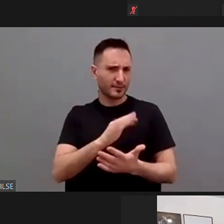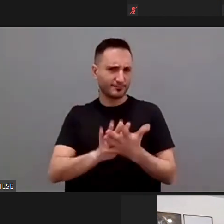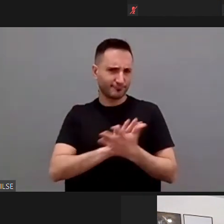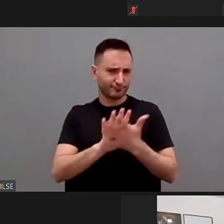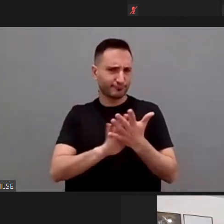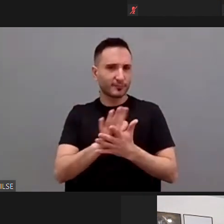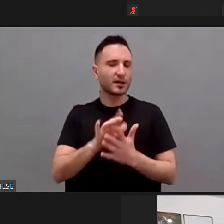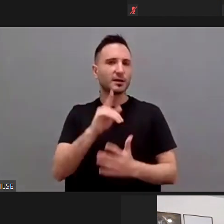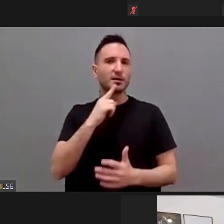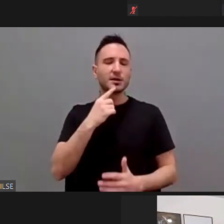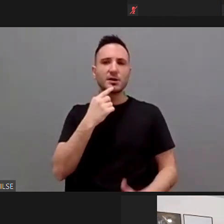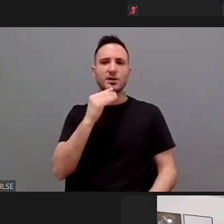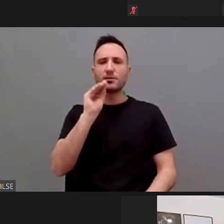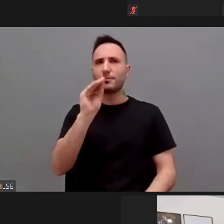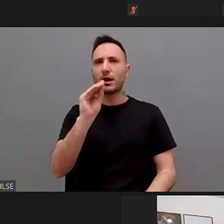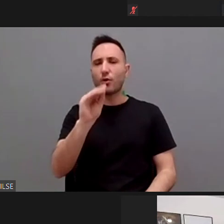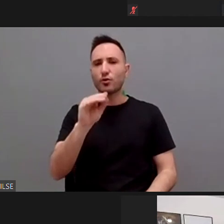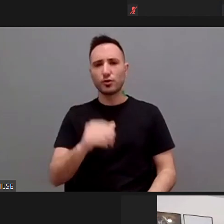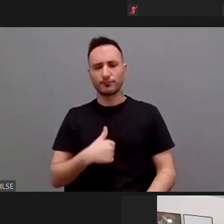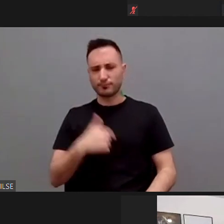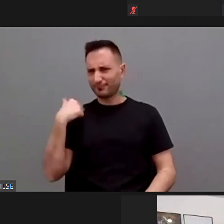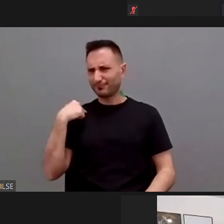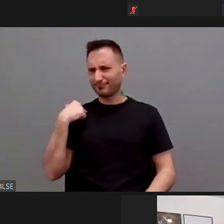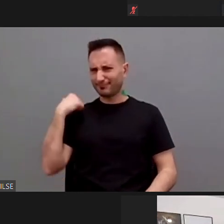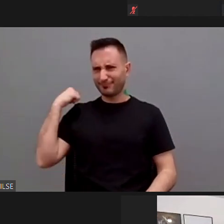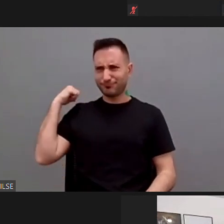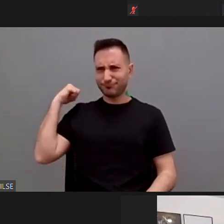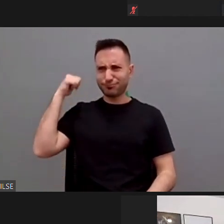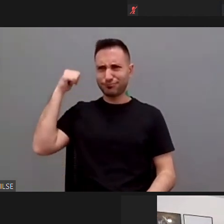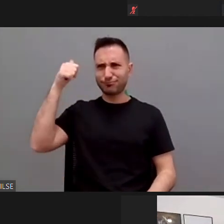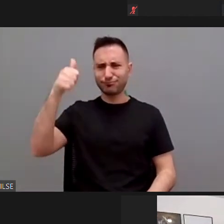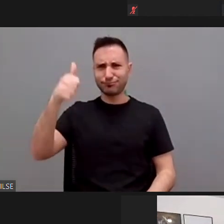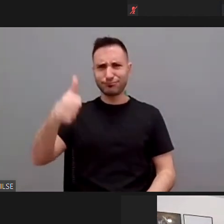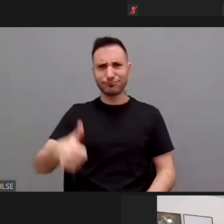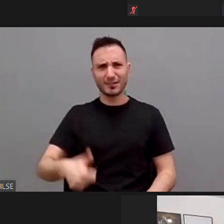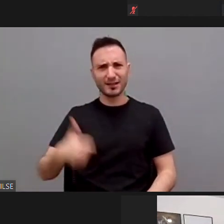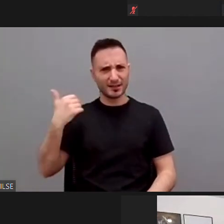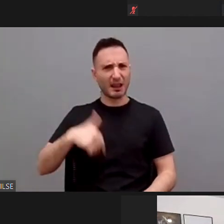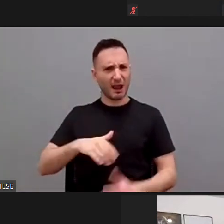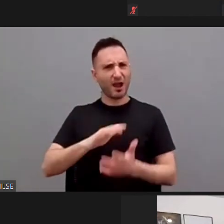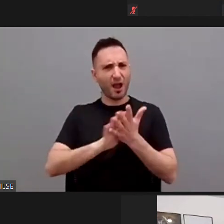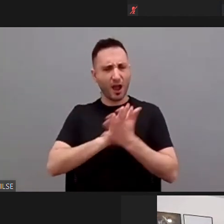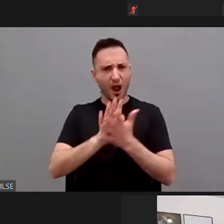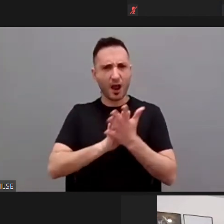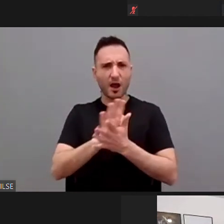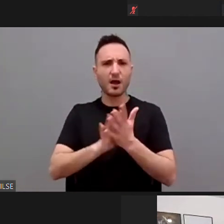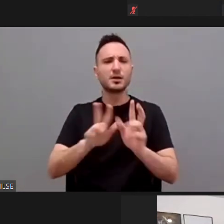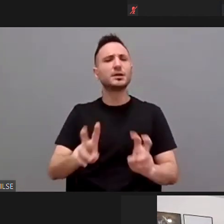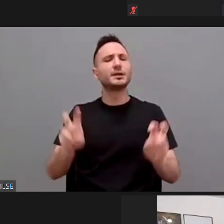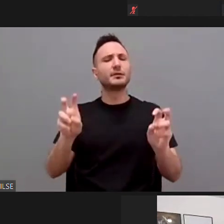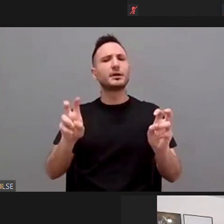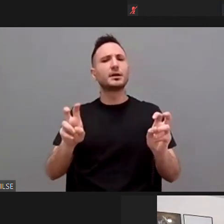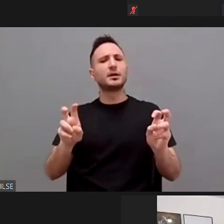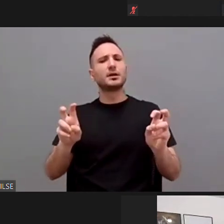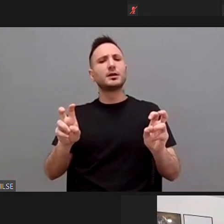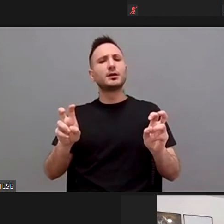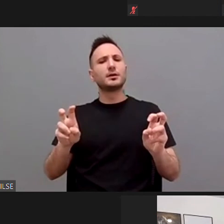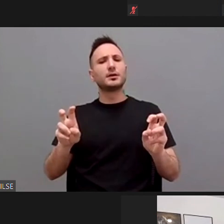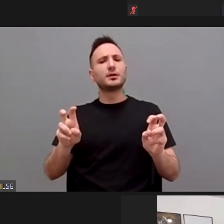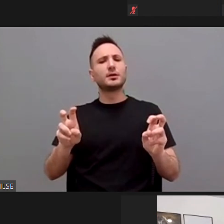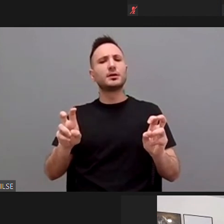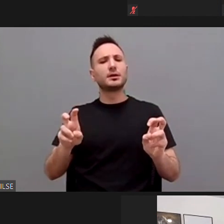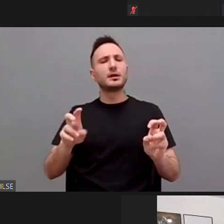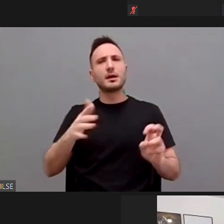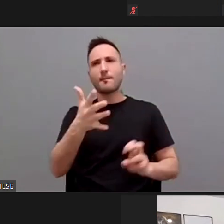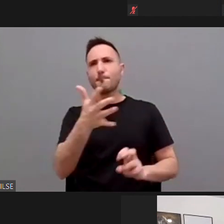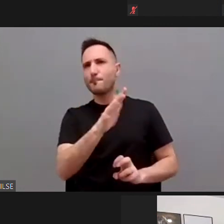que nosotros llevamos poniendo en manifiesto desde hace mucho tiempo? Por ejemplo, todos sabemos que el